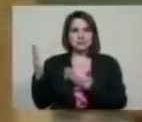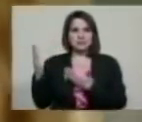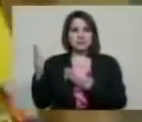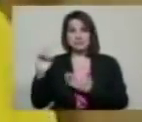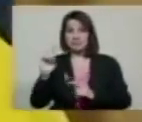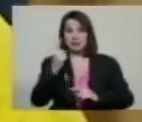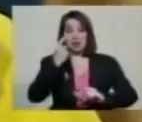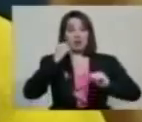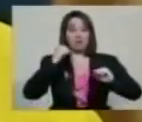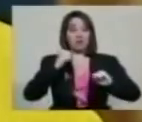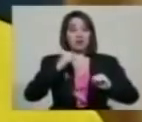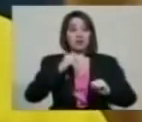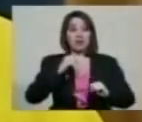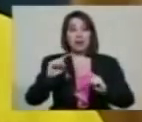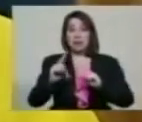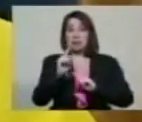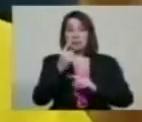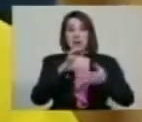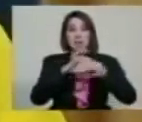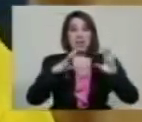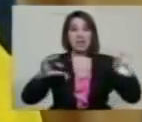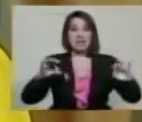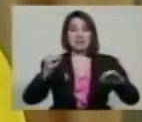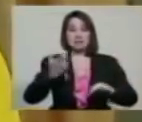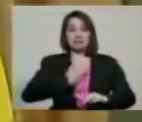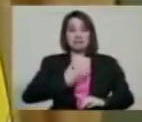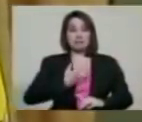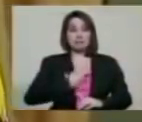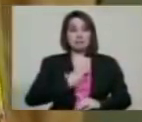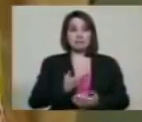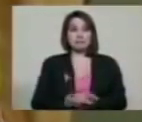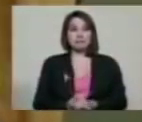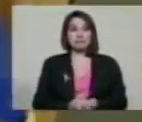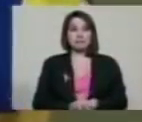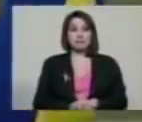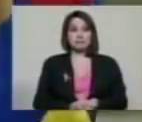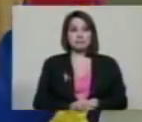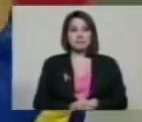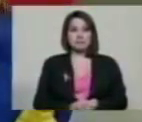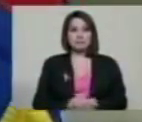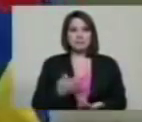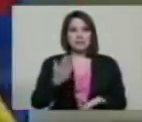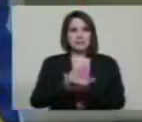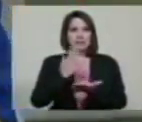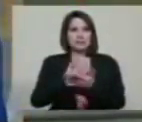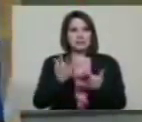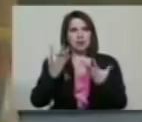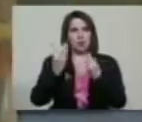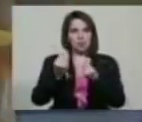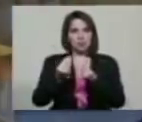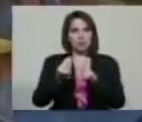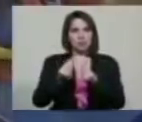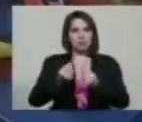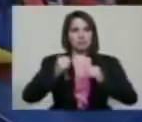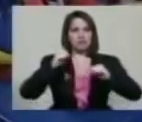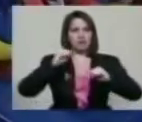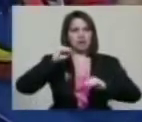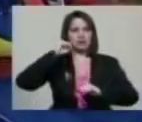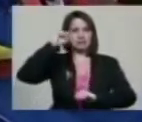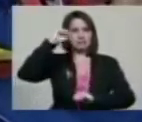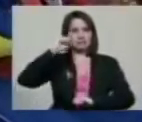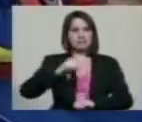roble. Miren qué bonito está, qué fuerte está Morochito, siempre en guardia. Qué felicidad